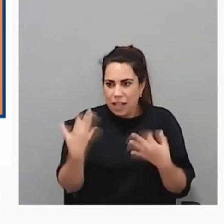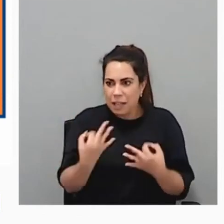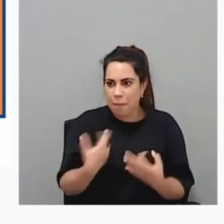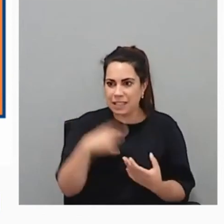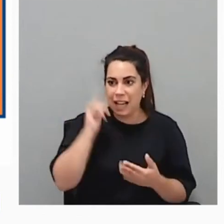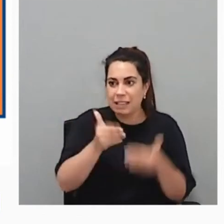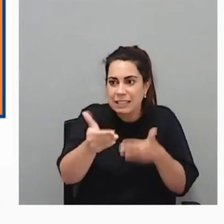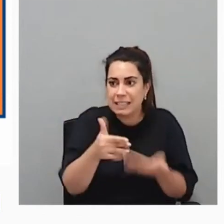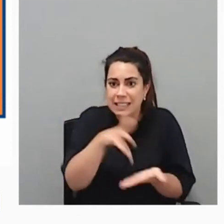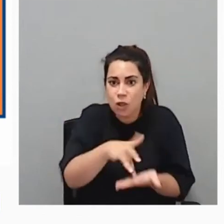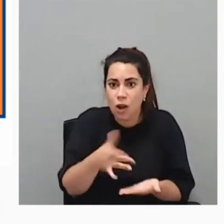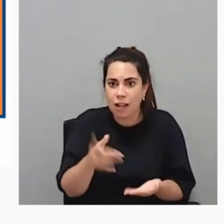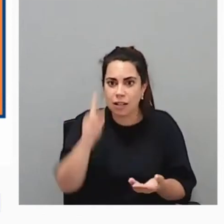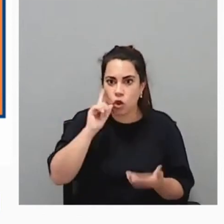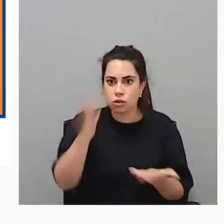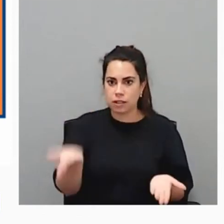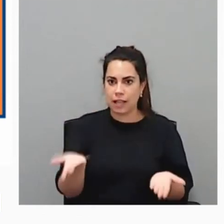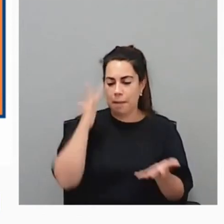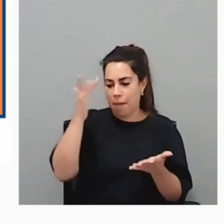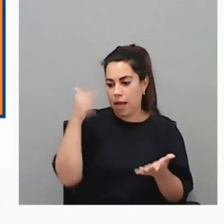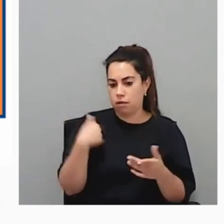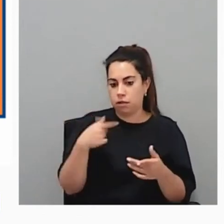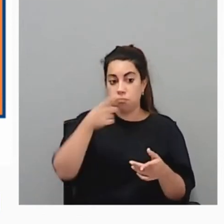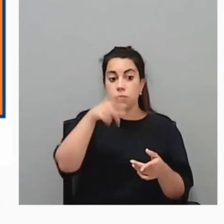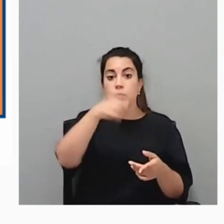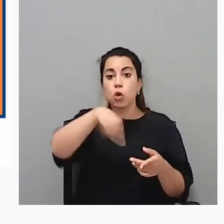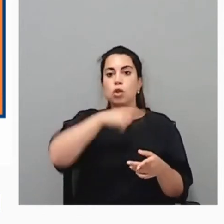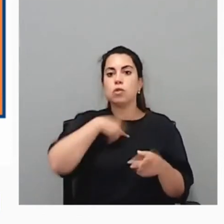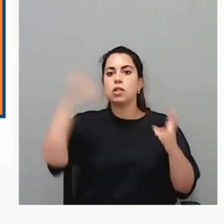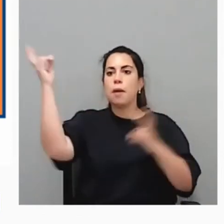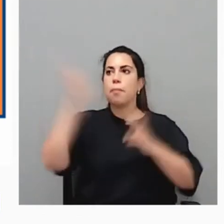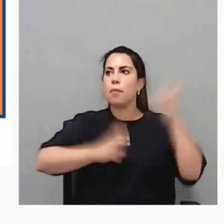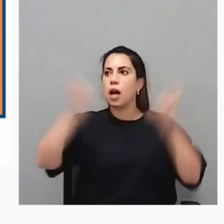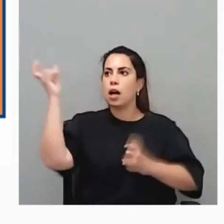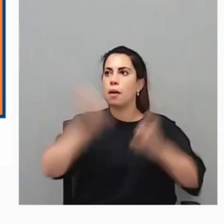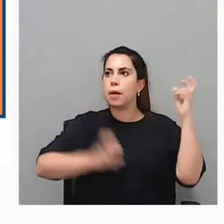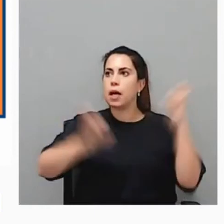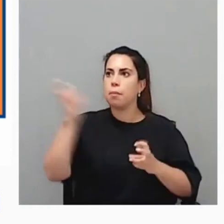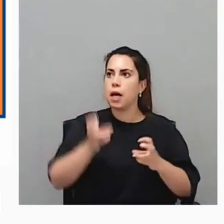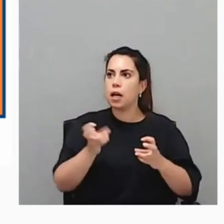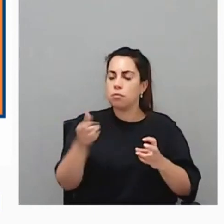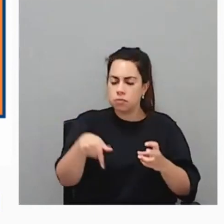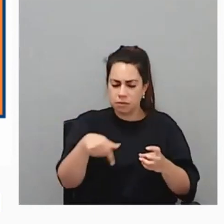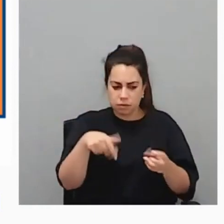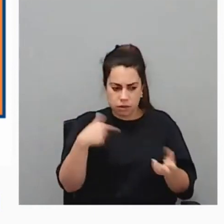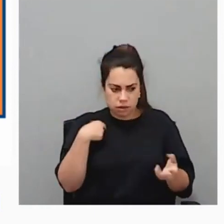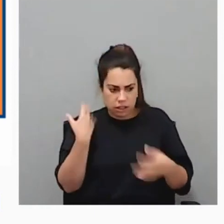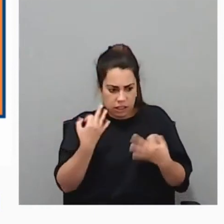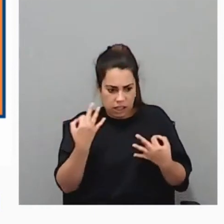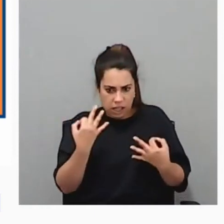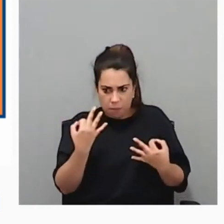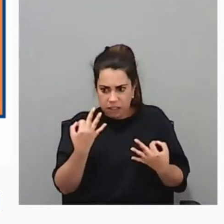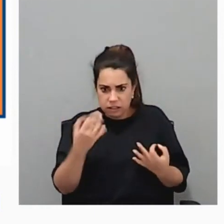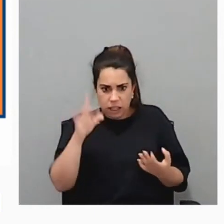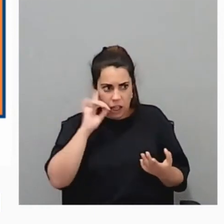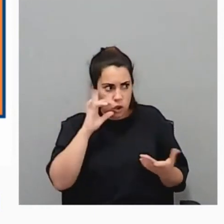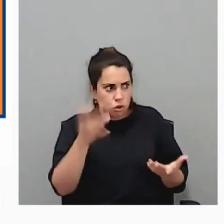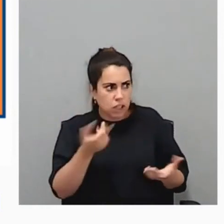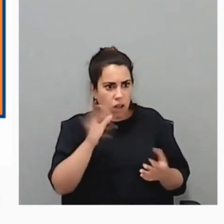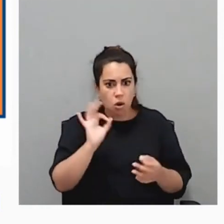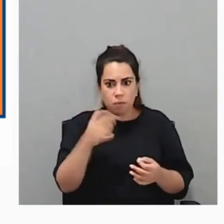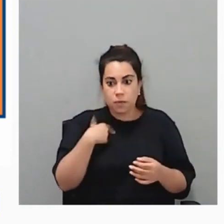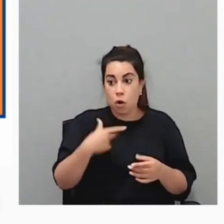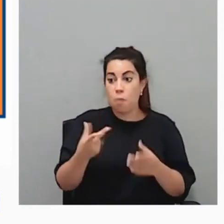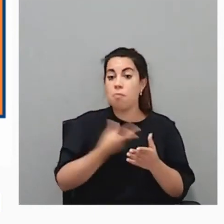aquí, entramos en este auditorio y no sabemos qué va a ocurrir hasta mañana y no podéis salir de aquí hasta mañana o no sabes ni siquiera cuándo vas a salir de